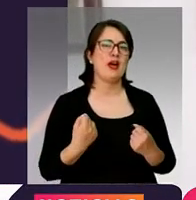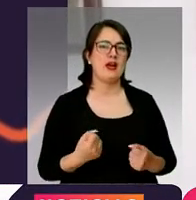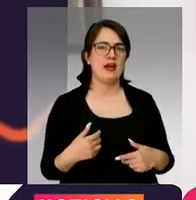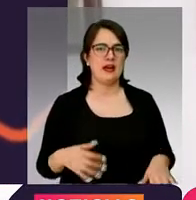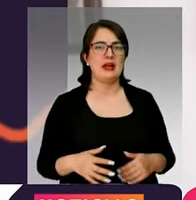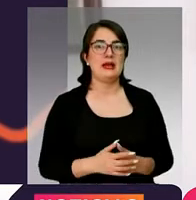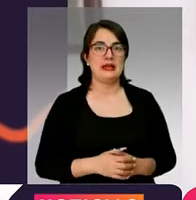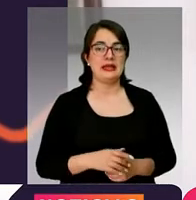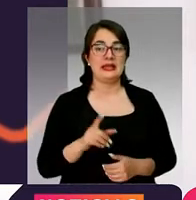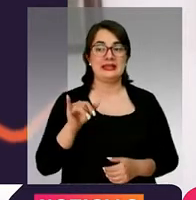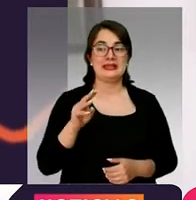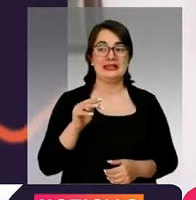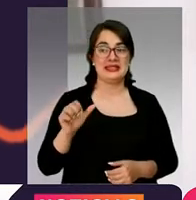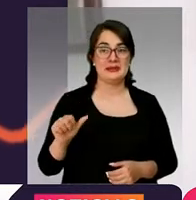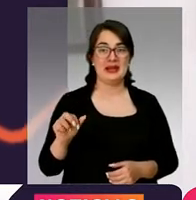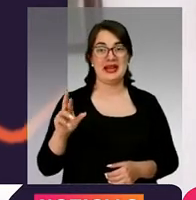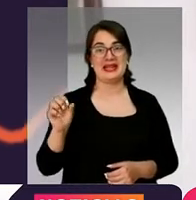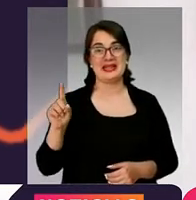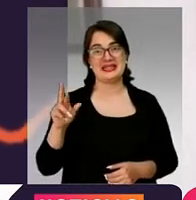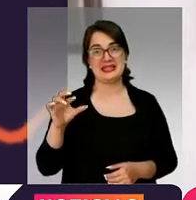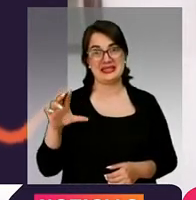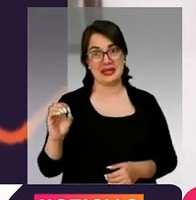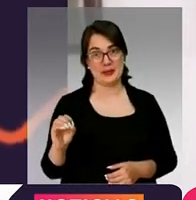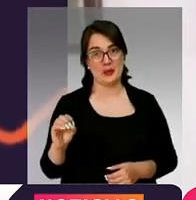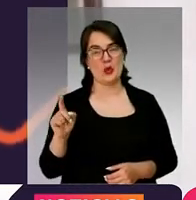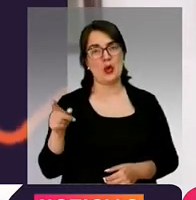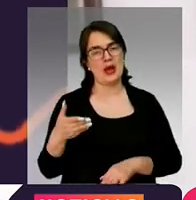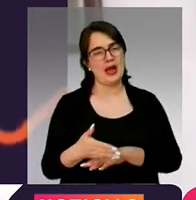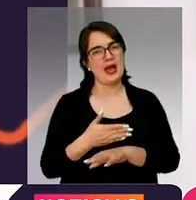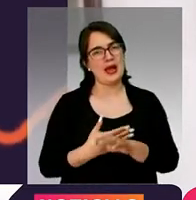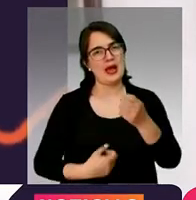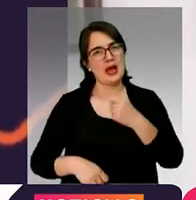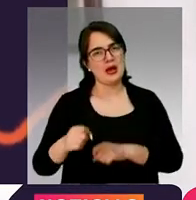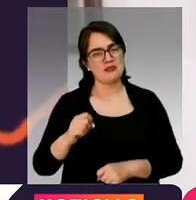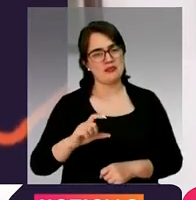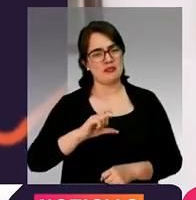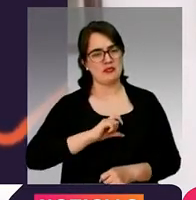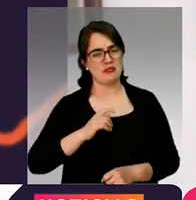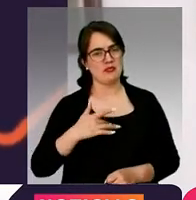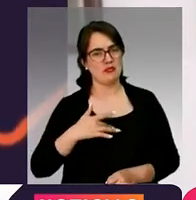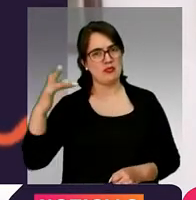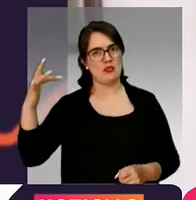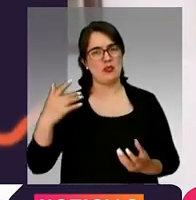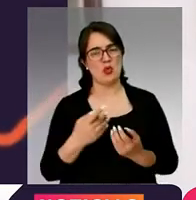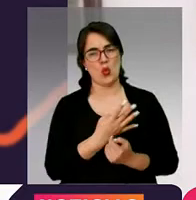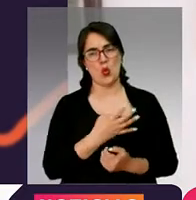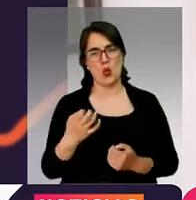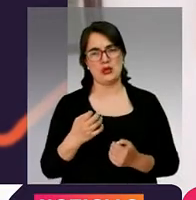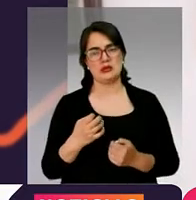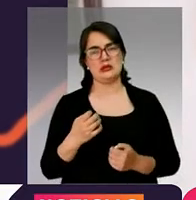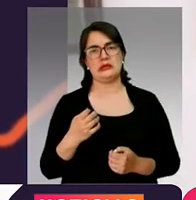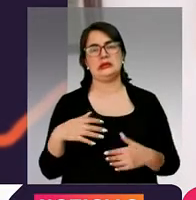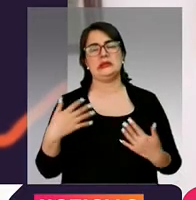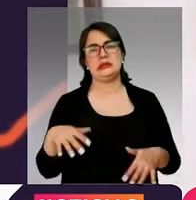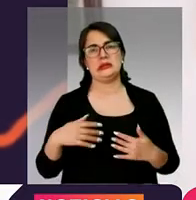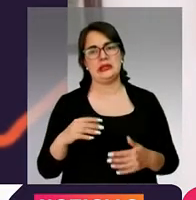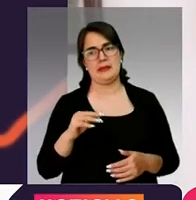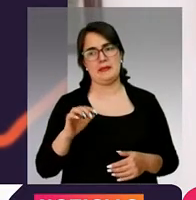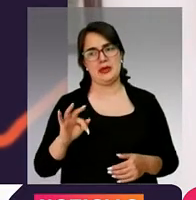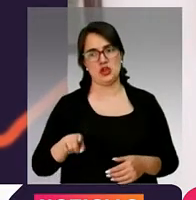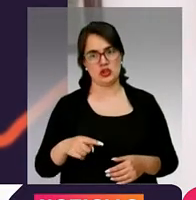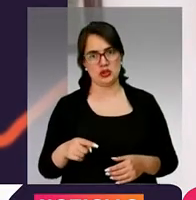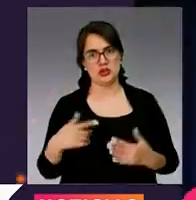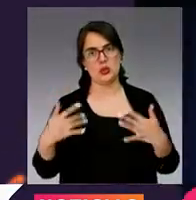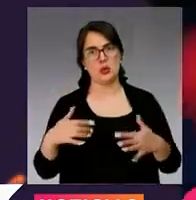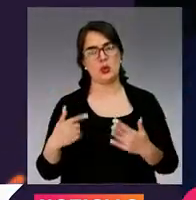Ximena Restrepo, haberse ganado una medalla en 400 metros. De hecho, para mí fue una alegría